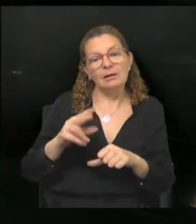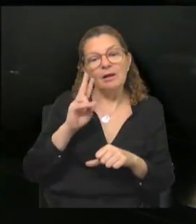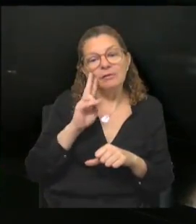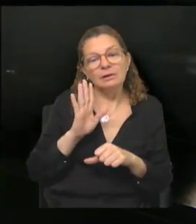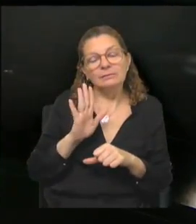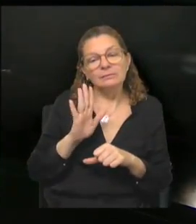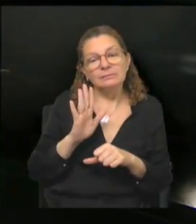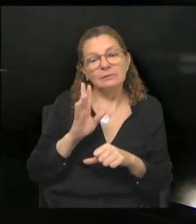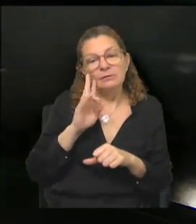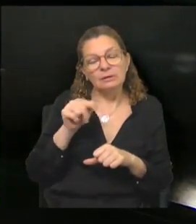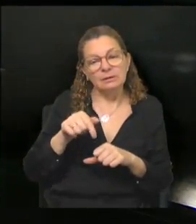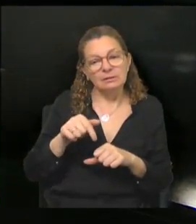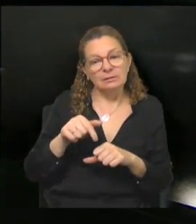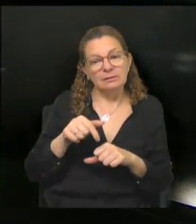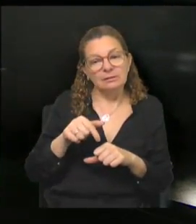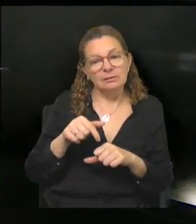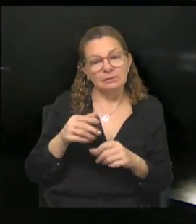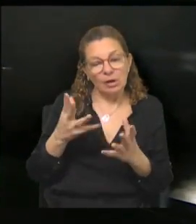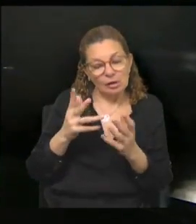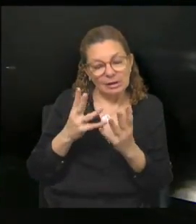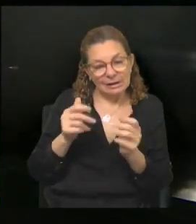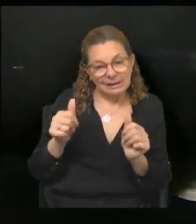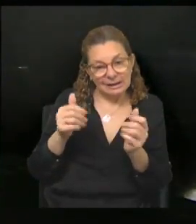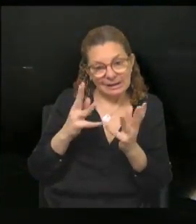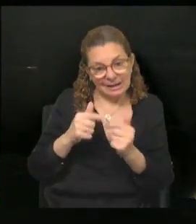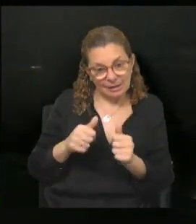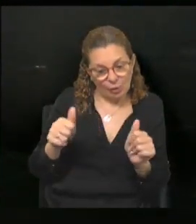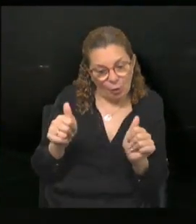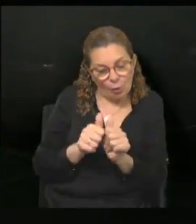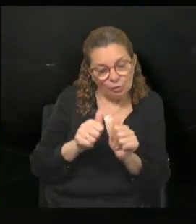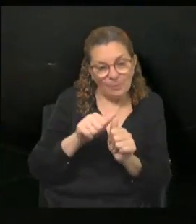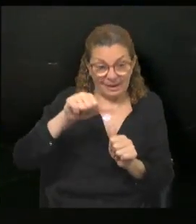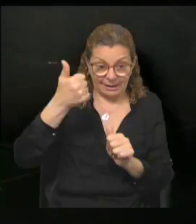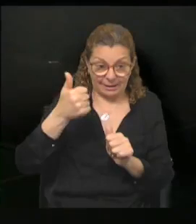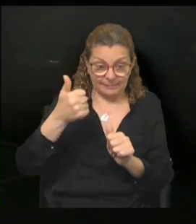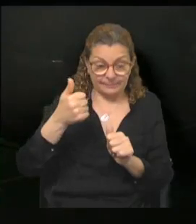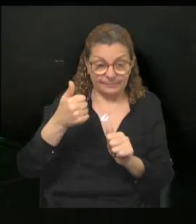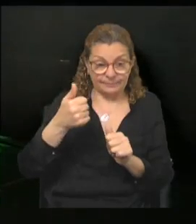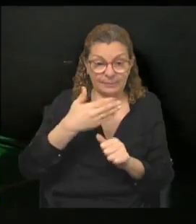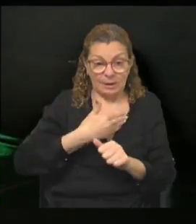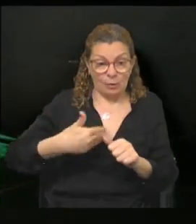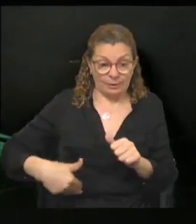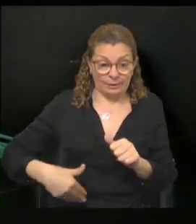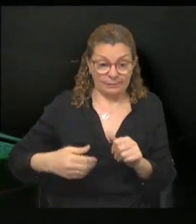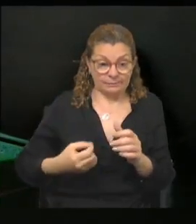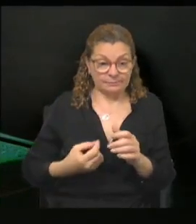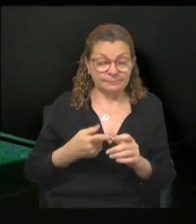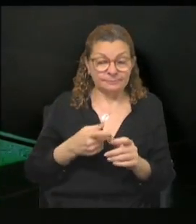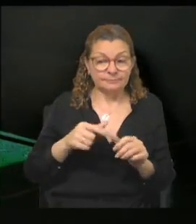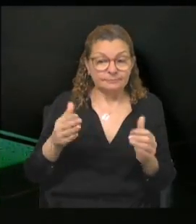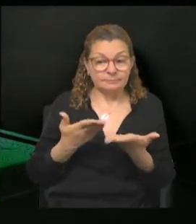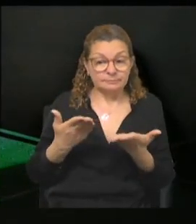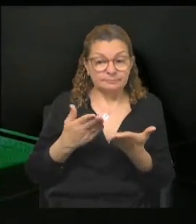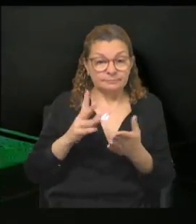que porque en este caso se su coalición la es una coalición que se creó para gobernar Y que ahora